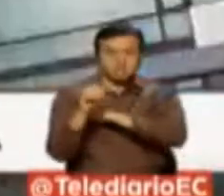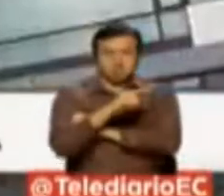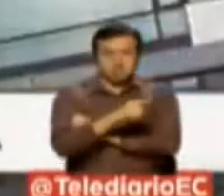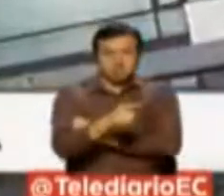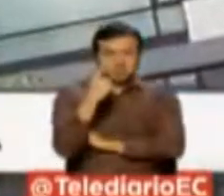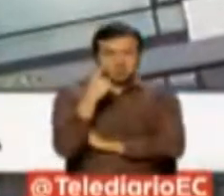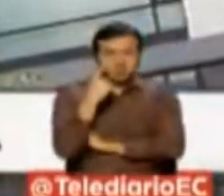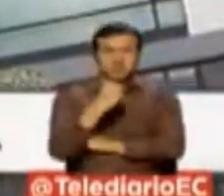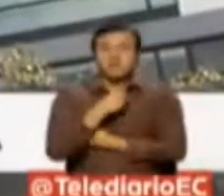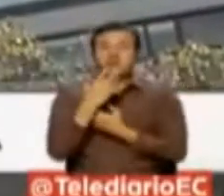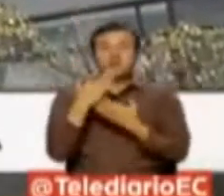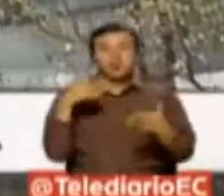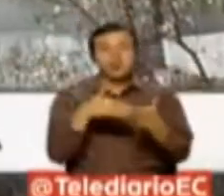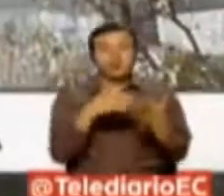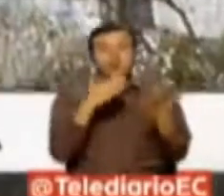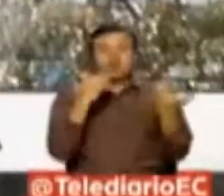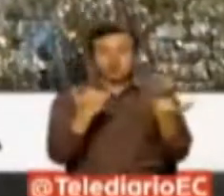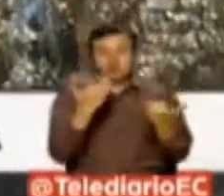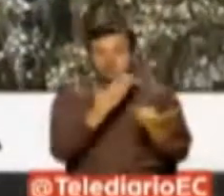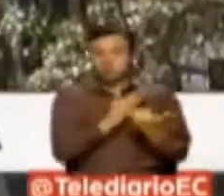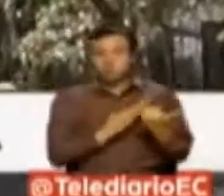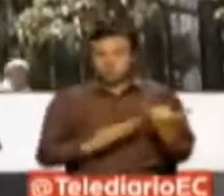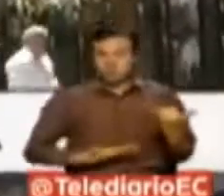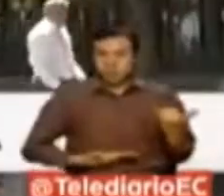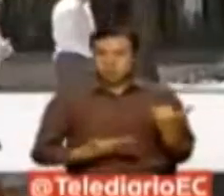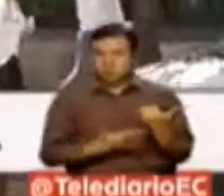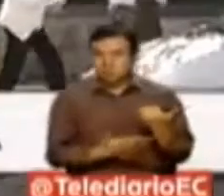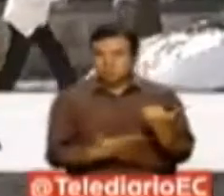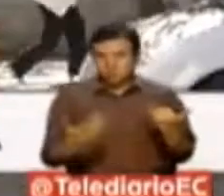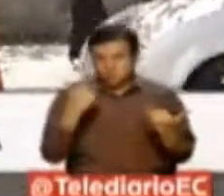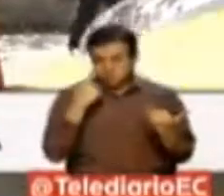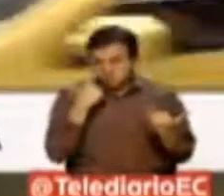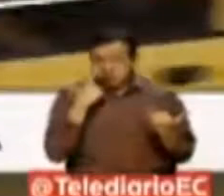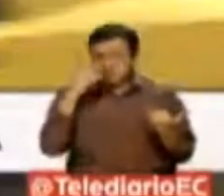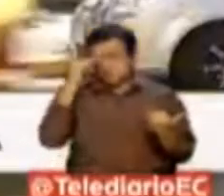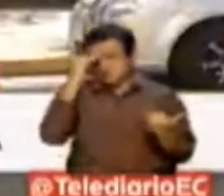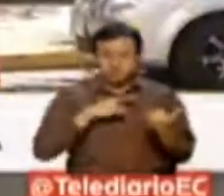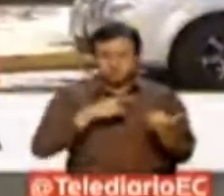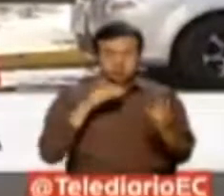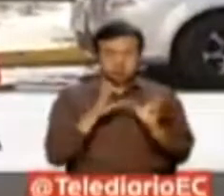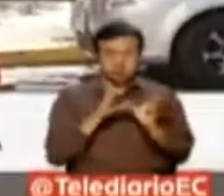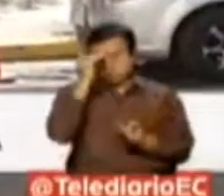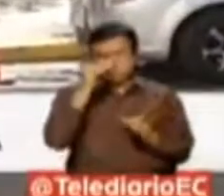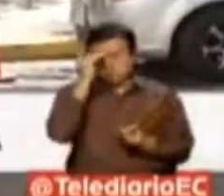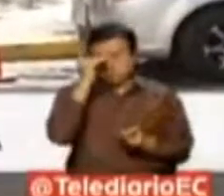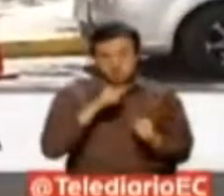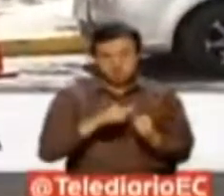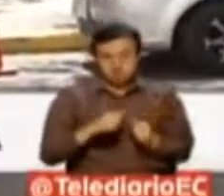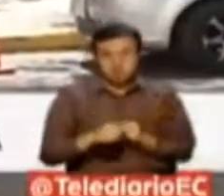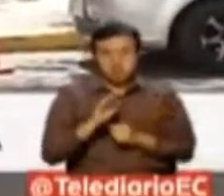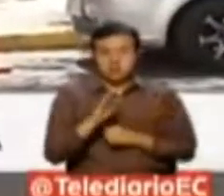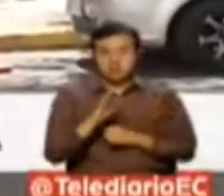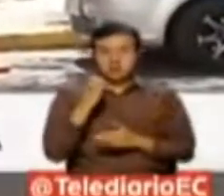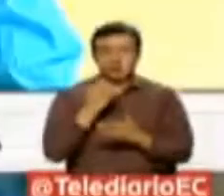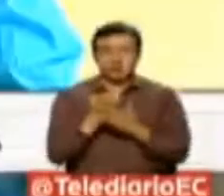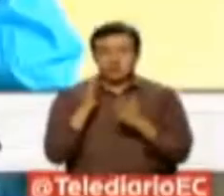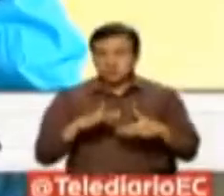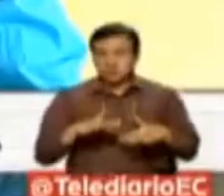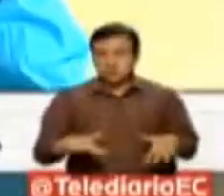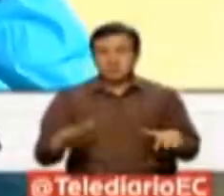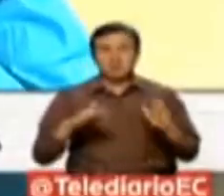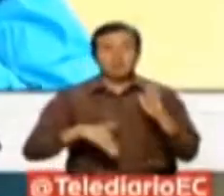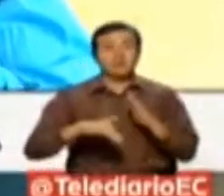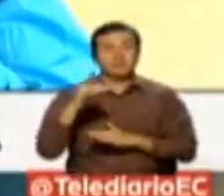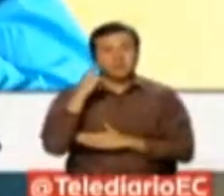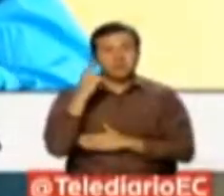de control puede ir en contra del actual gobierno si eventualmente opta por usar certificados de tesorería para dar liquidez a la economía y